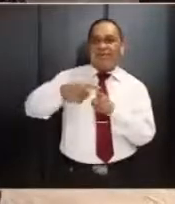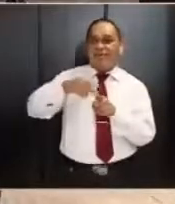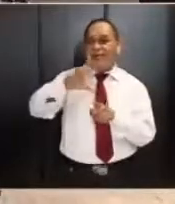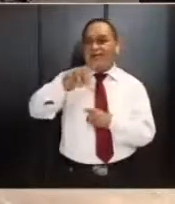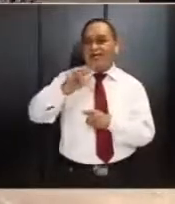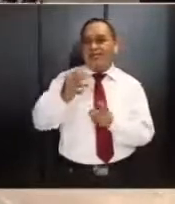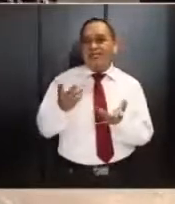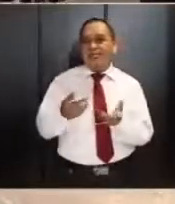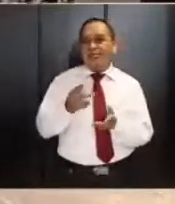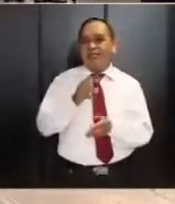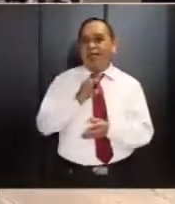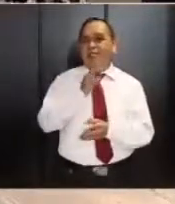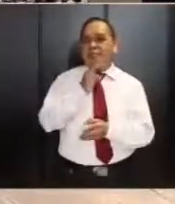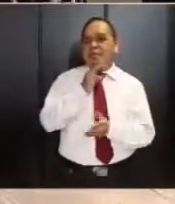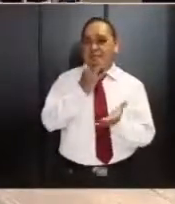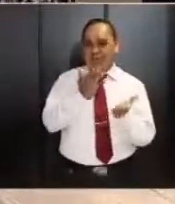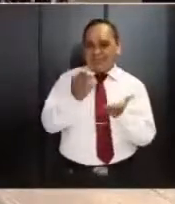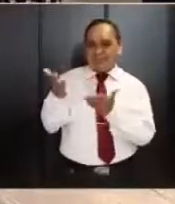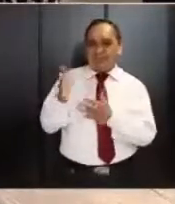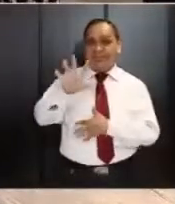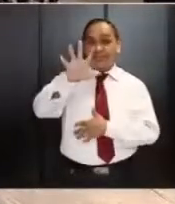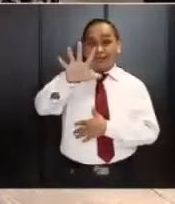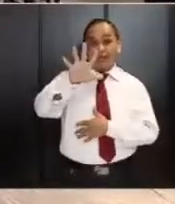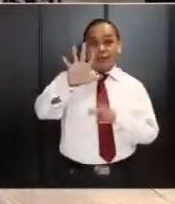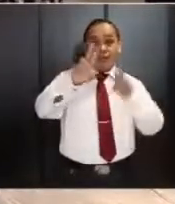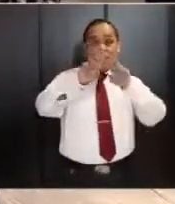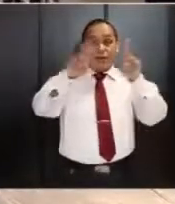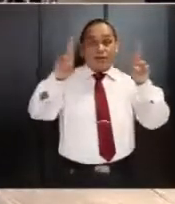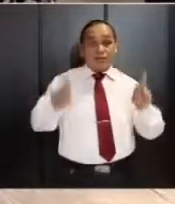vente? Rápido, 5 refrigeradores.